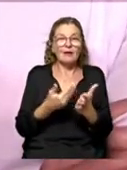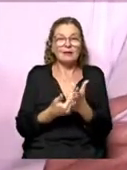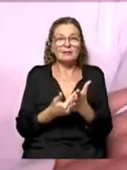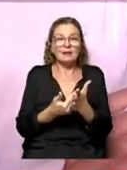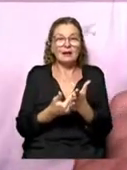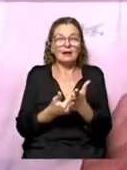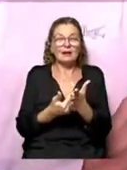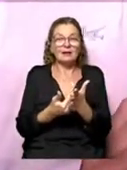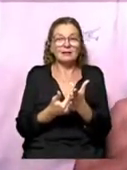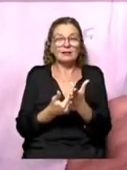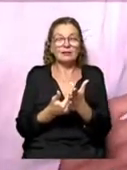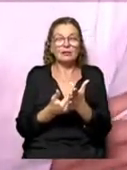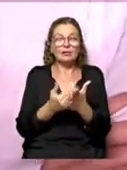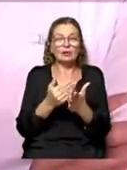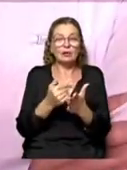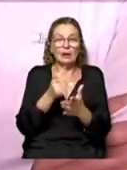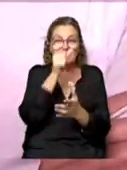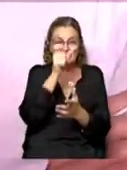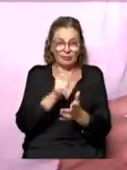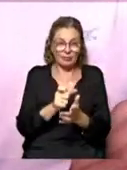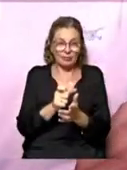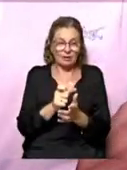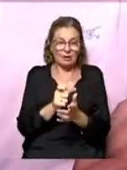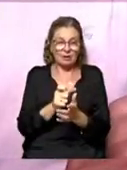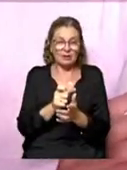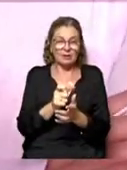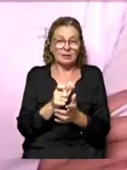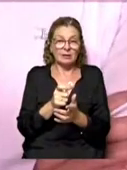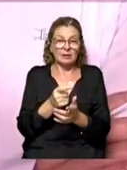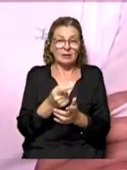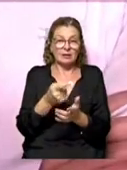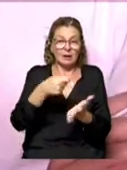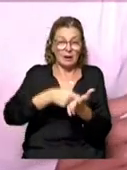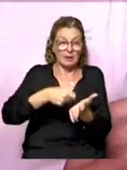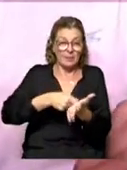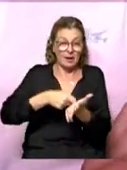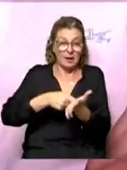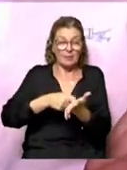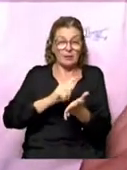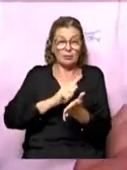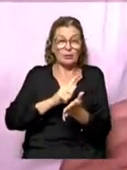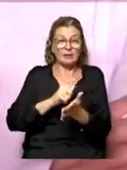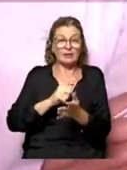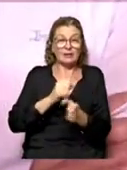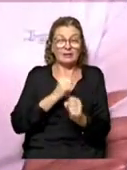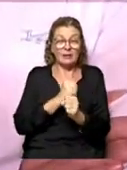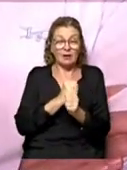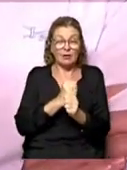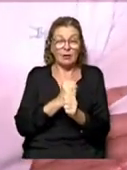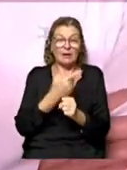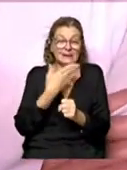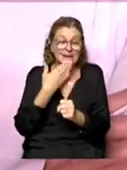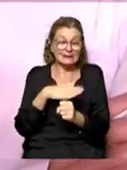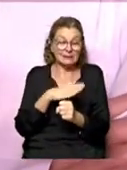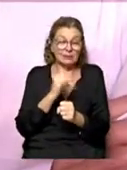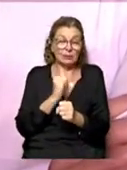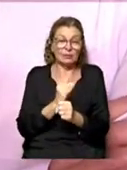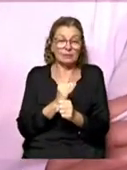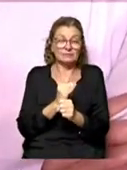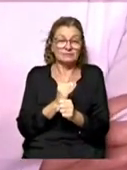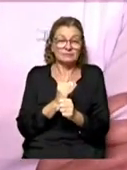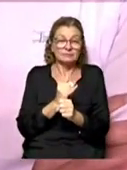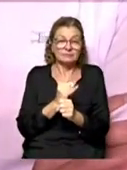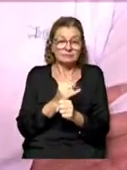Nos falta la conciliación con la persona física, que era quien la remuneraba, y que si bien no es el empleador formal, nosotros entendemos que corresponden